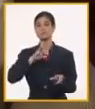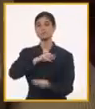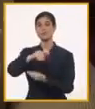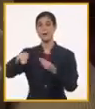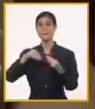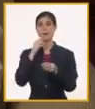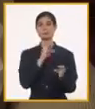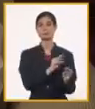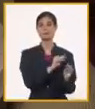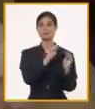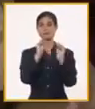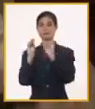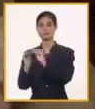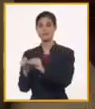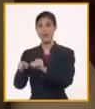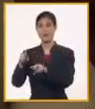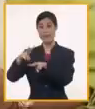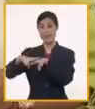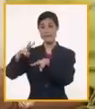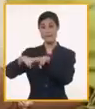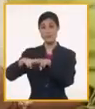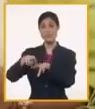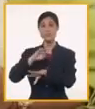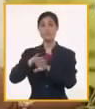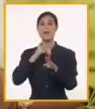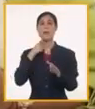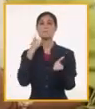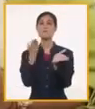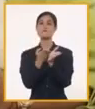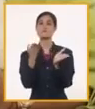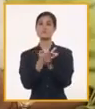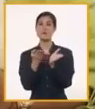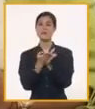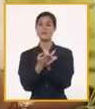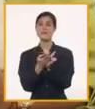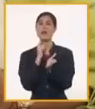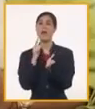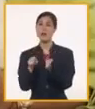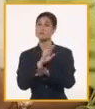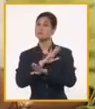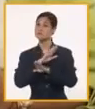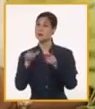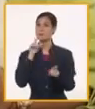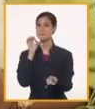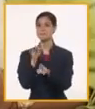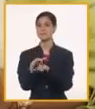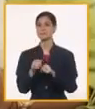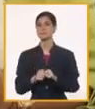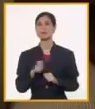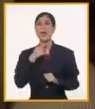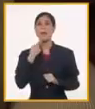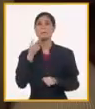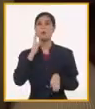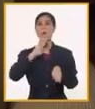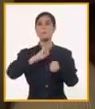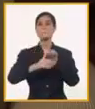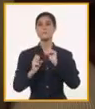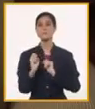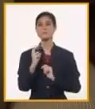fue en una escuela aquí de la Víbora. Fue un tiempo profesora. Ahora, son dos hermanos ustedes. Éramos. Ya su hermano. Hay uno que